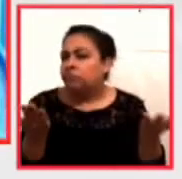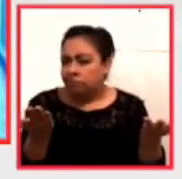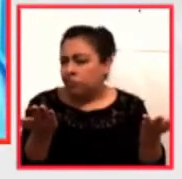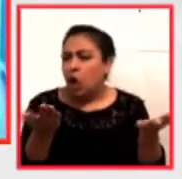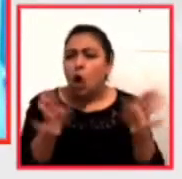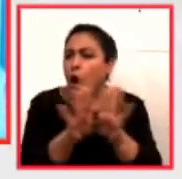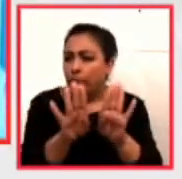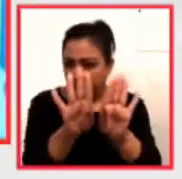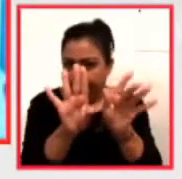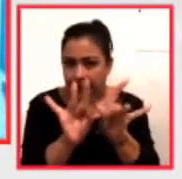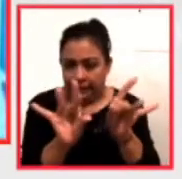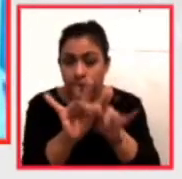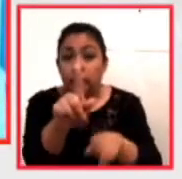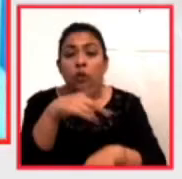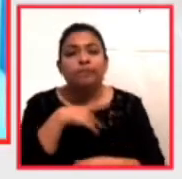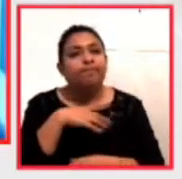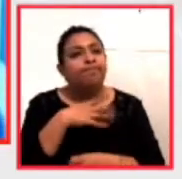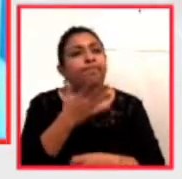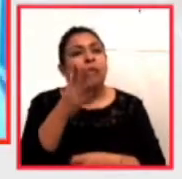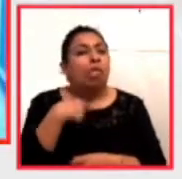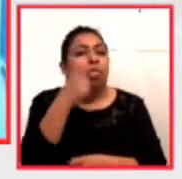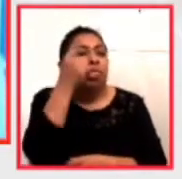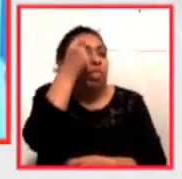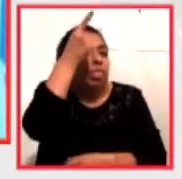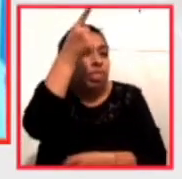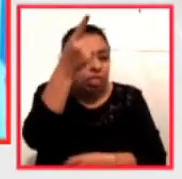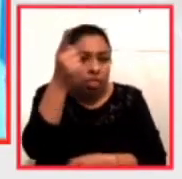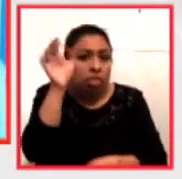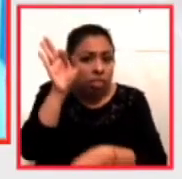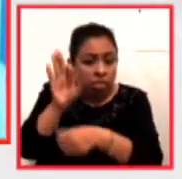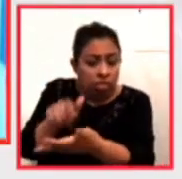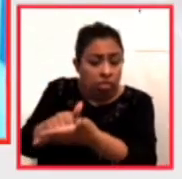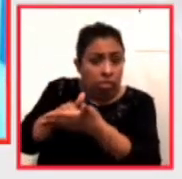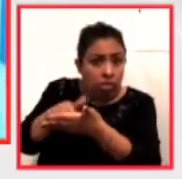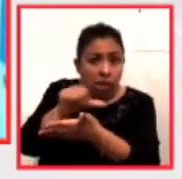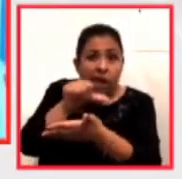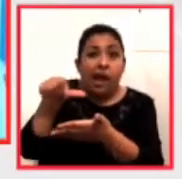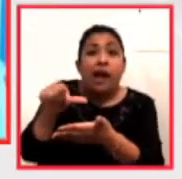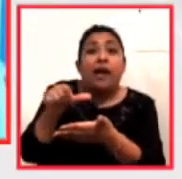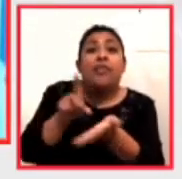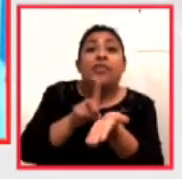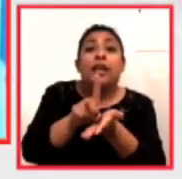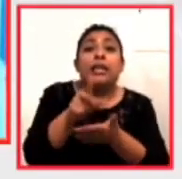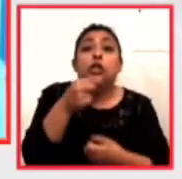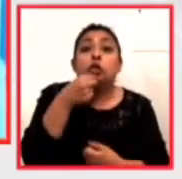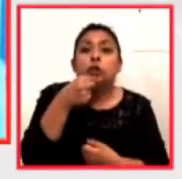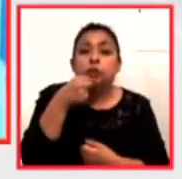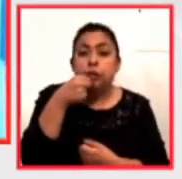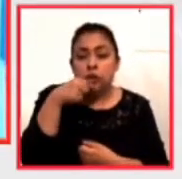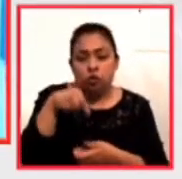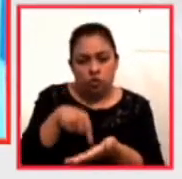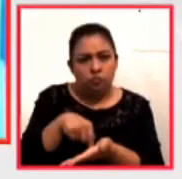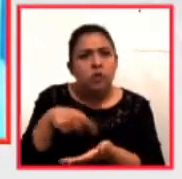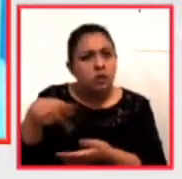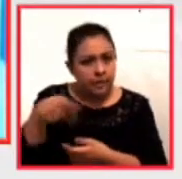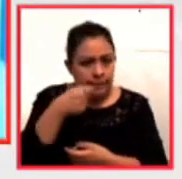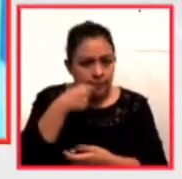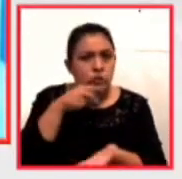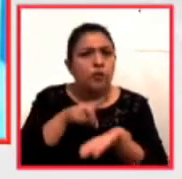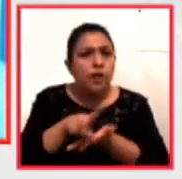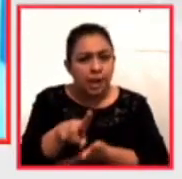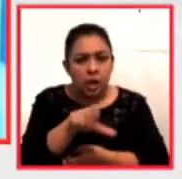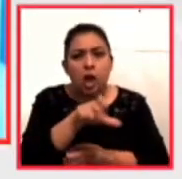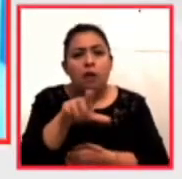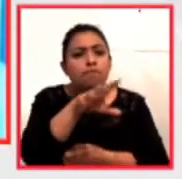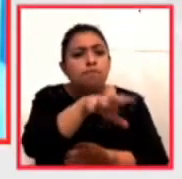esto? Es algo que un poquito nos inventamos. Está sustentado en el asunto de los derechos de los niños. Los niños tienen derecho a tener espacios